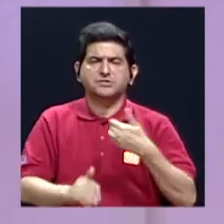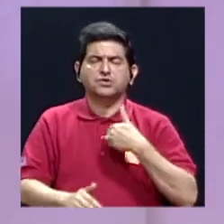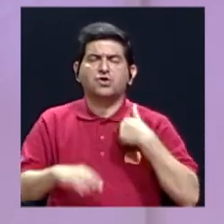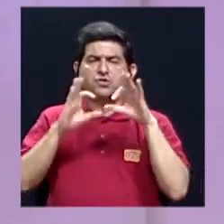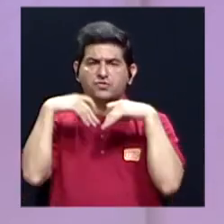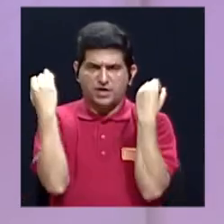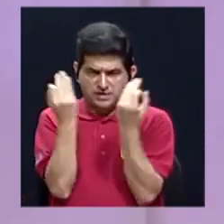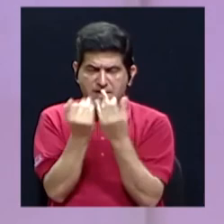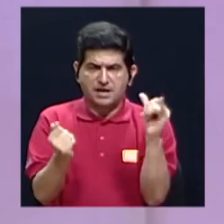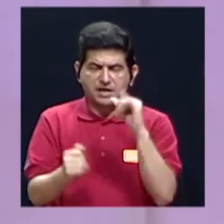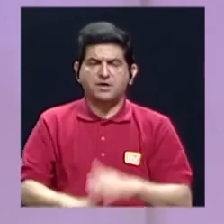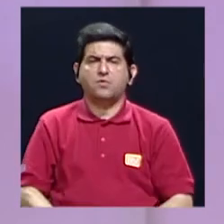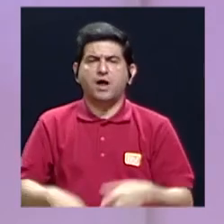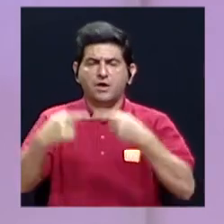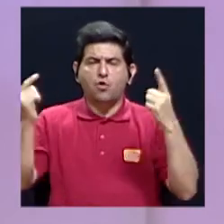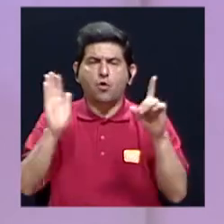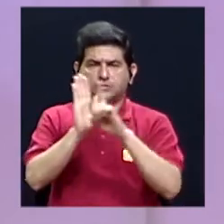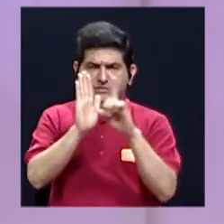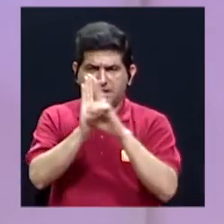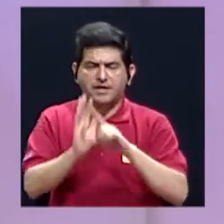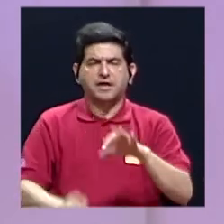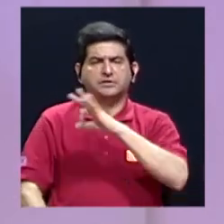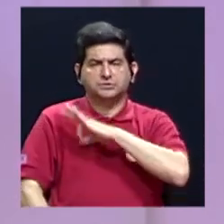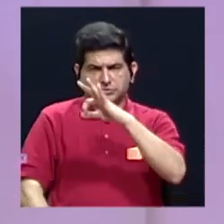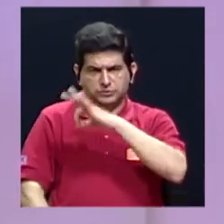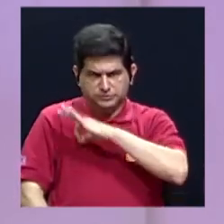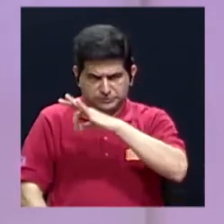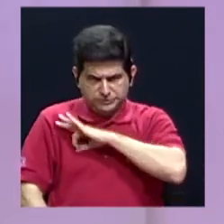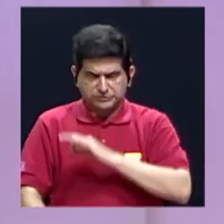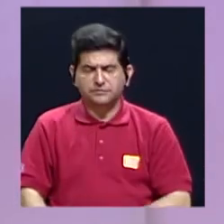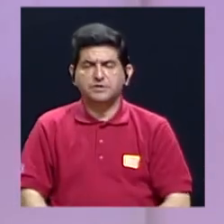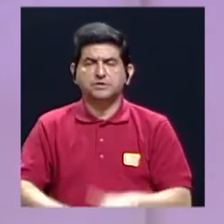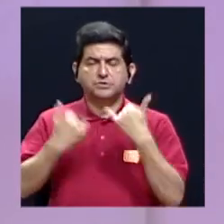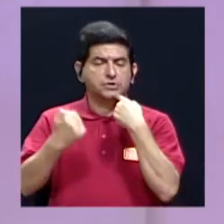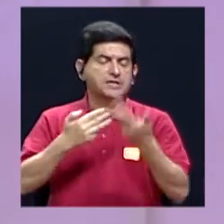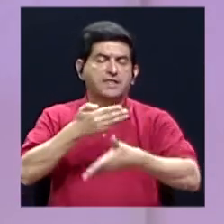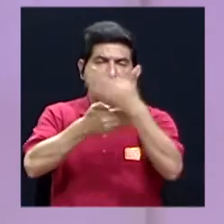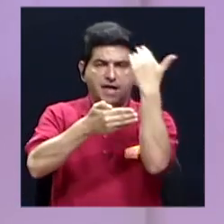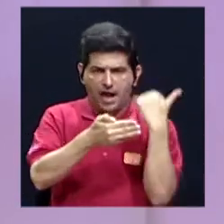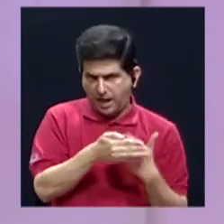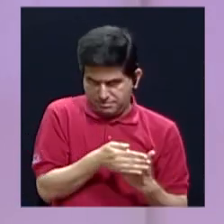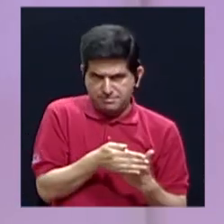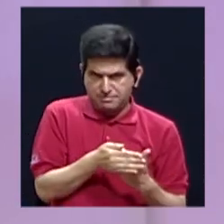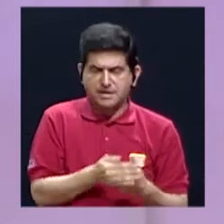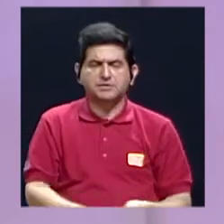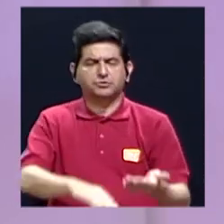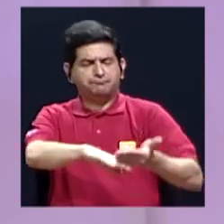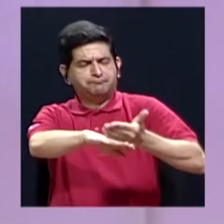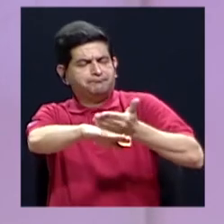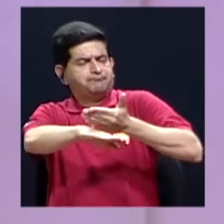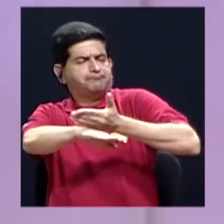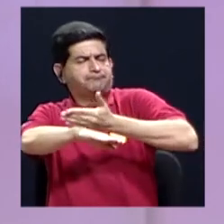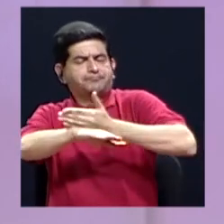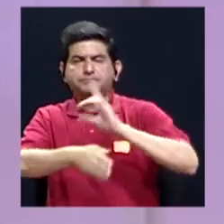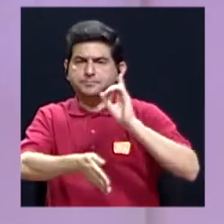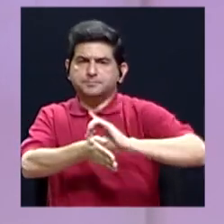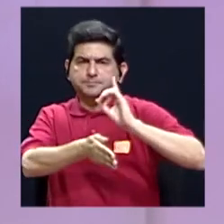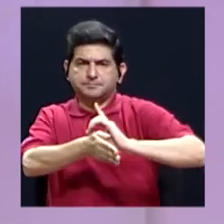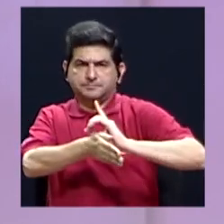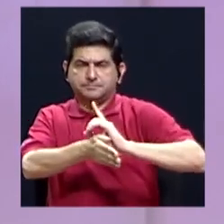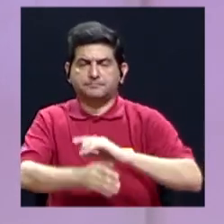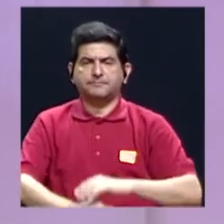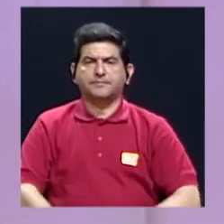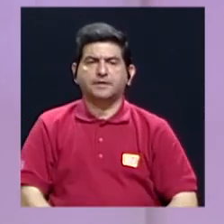Se atentó también contra el derecho de poder beneficiarse, como ya lo dije, de los avances en la medicina.